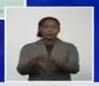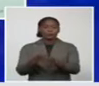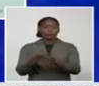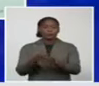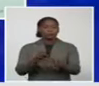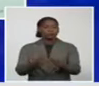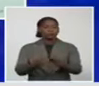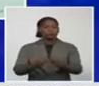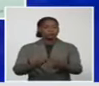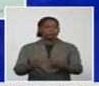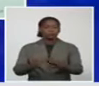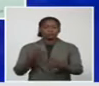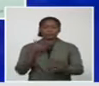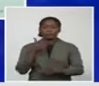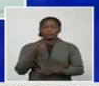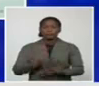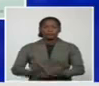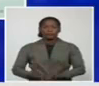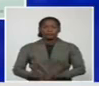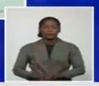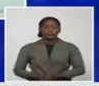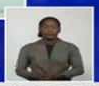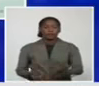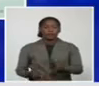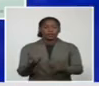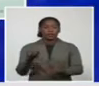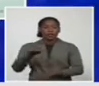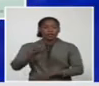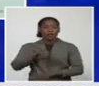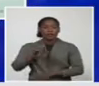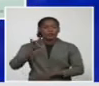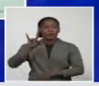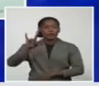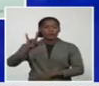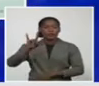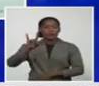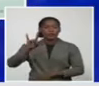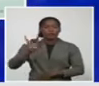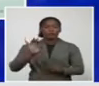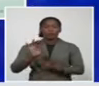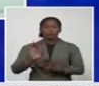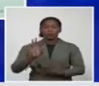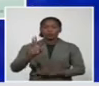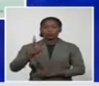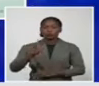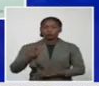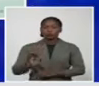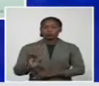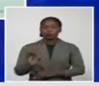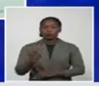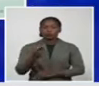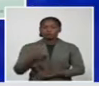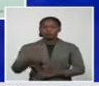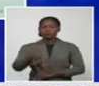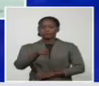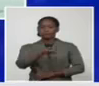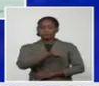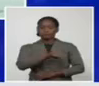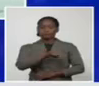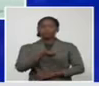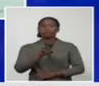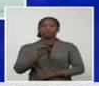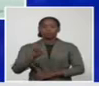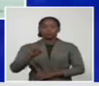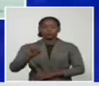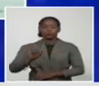tiempo. 9 casos autóctonos ayer, la misma cifra que la jornada anterior. 4